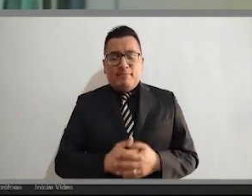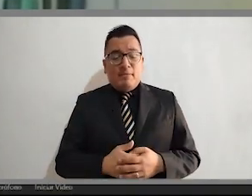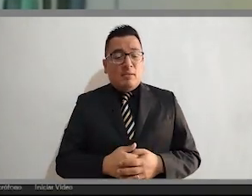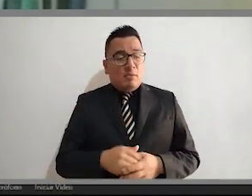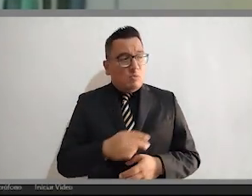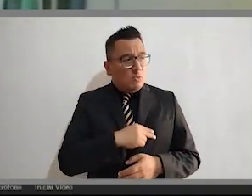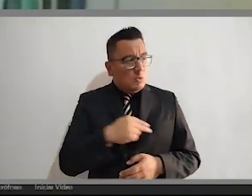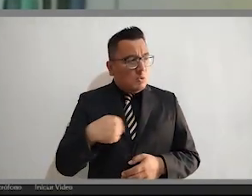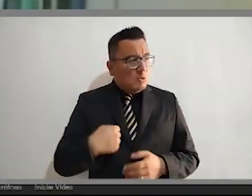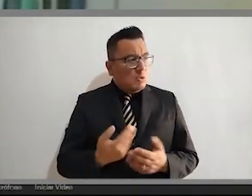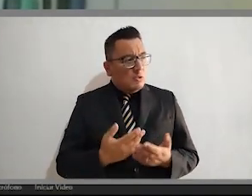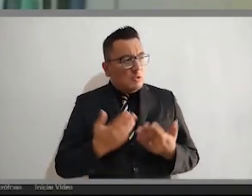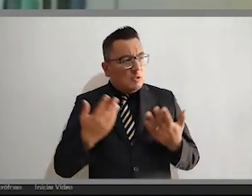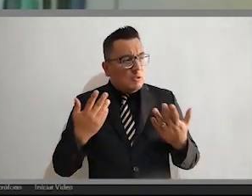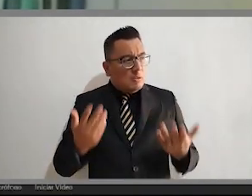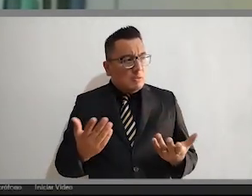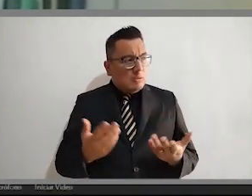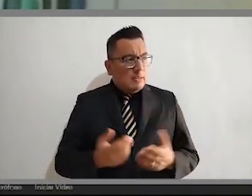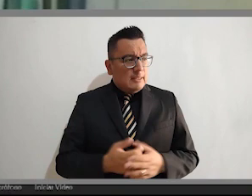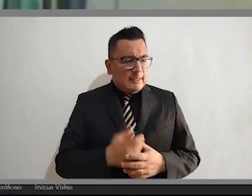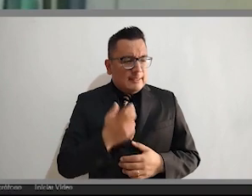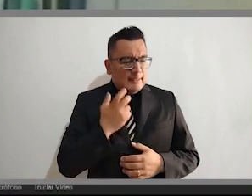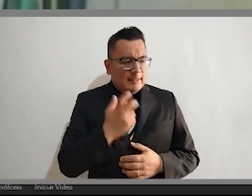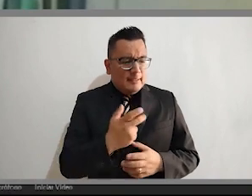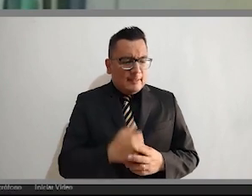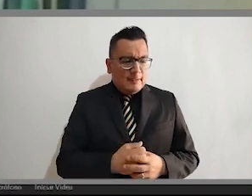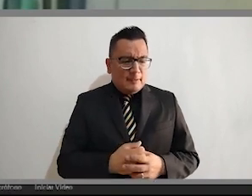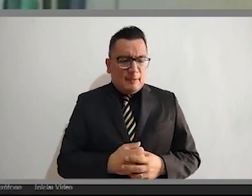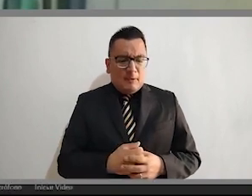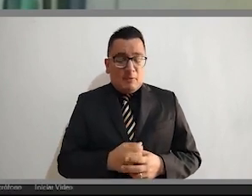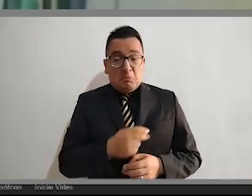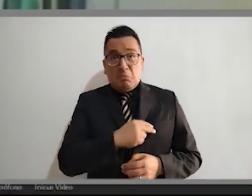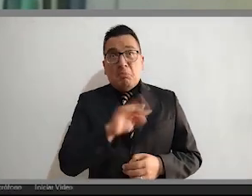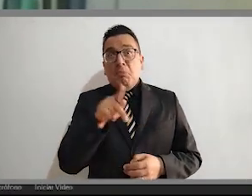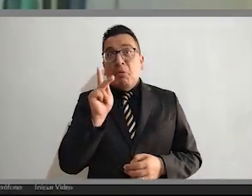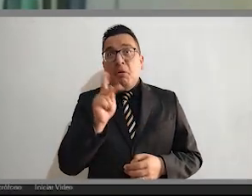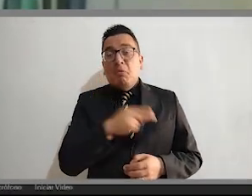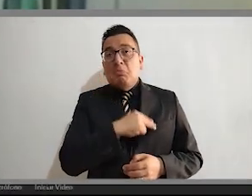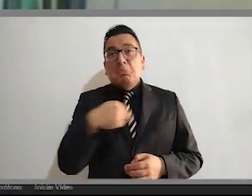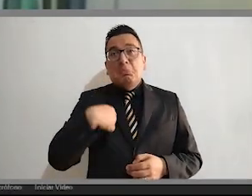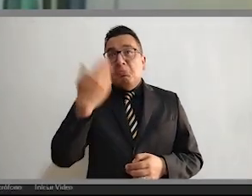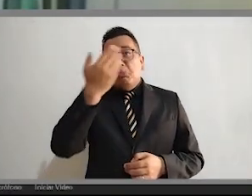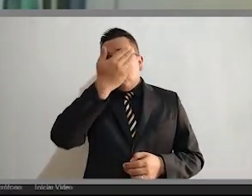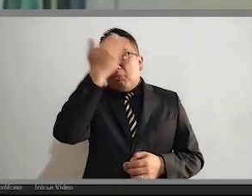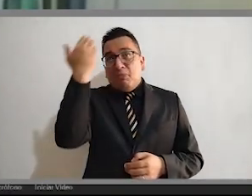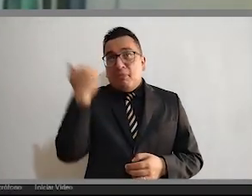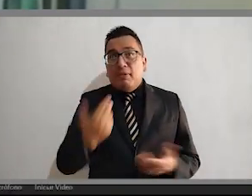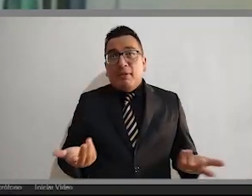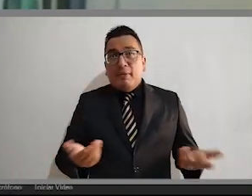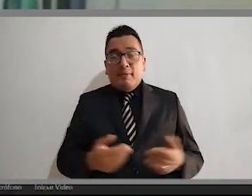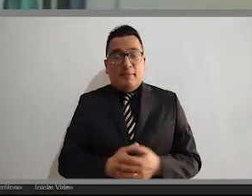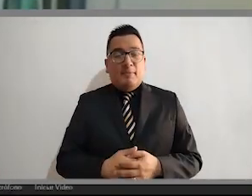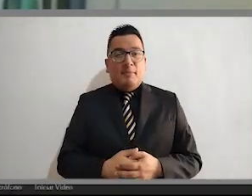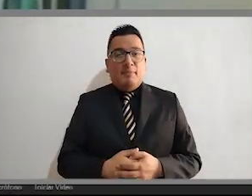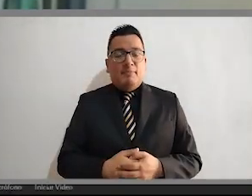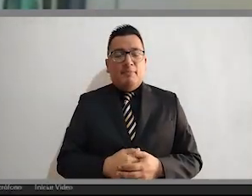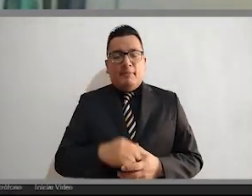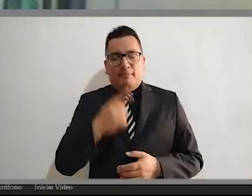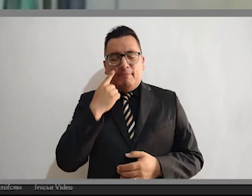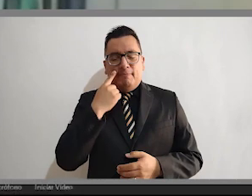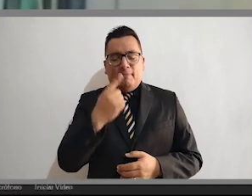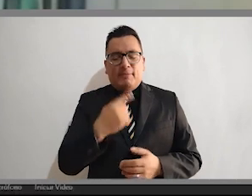al final estábamos inmersas en esas situaciones sin cobrar conciencia. ¿A qué me refiero? Ha habido